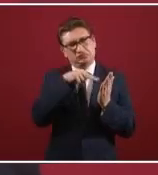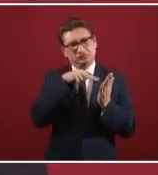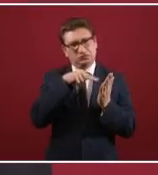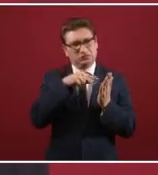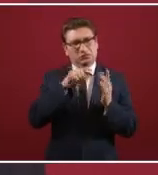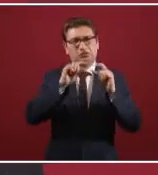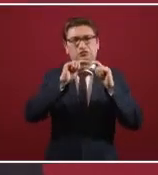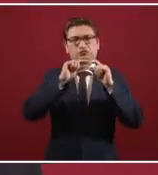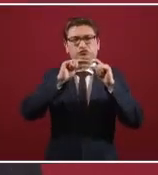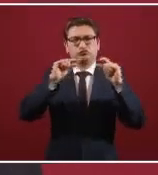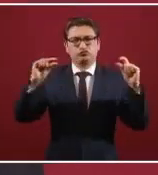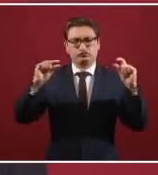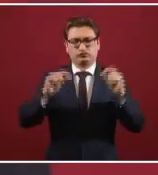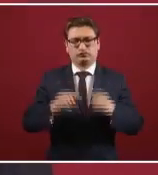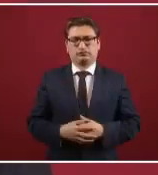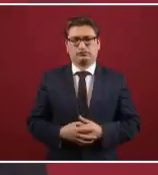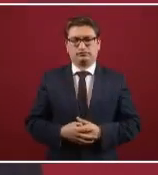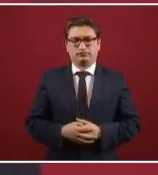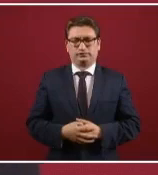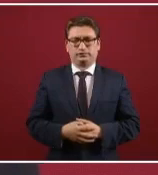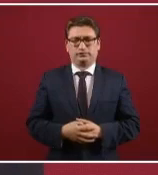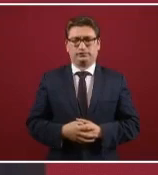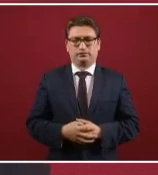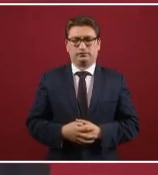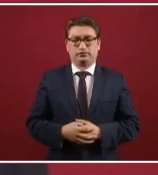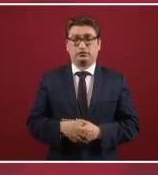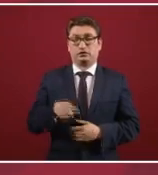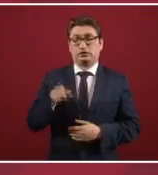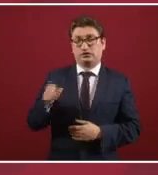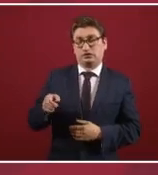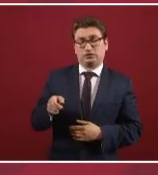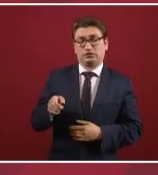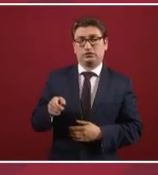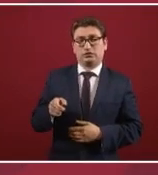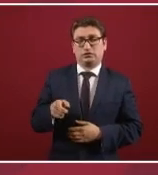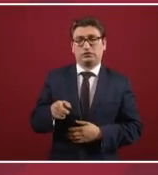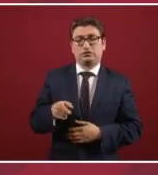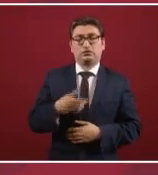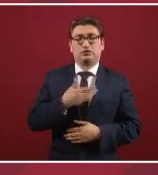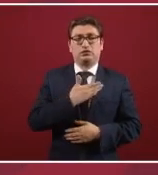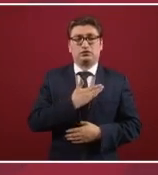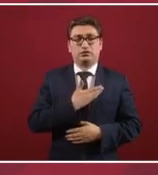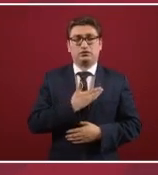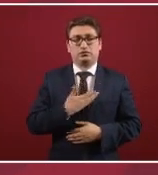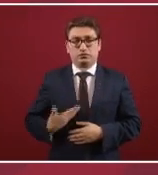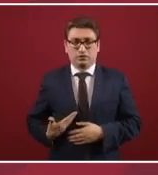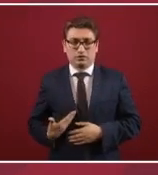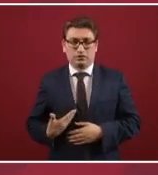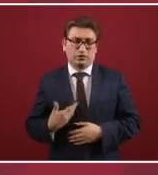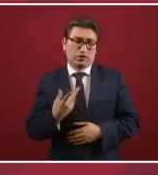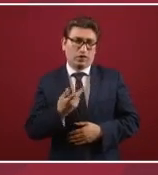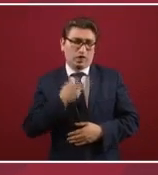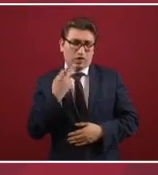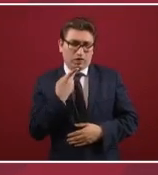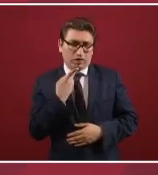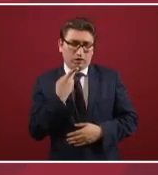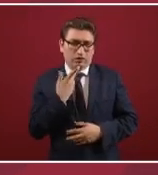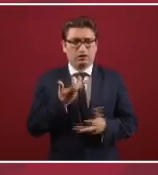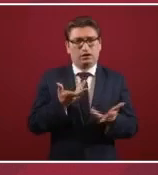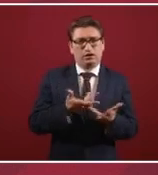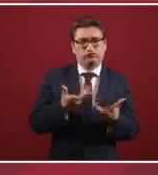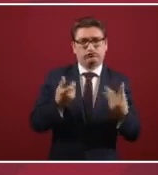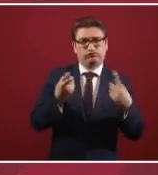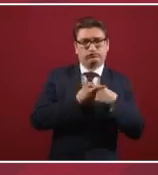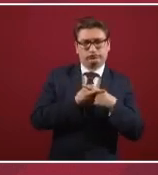destacan la incongruencia supuesta de mi parte de que